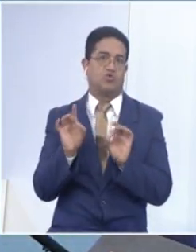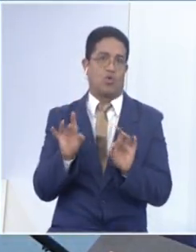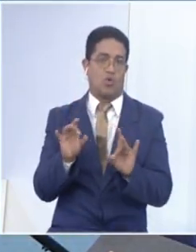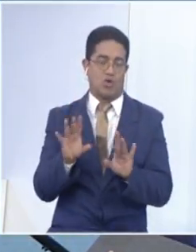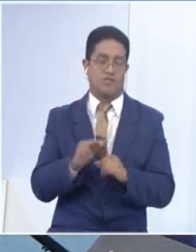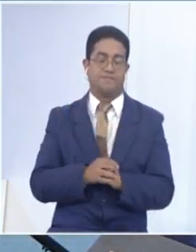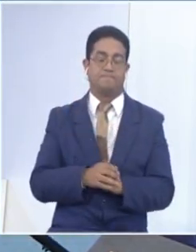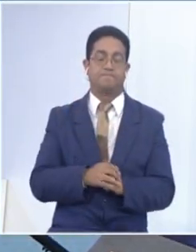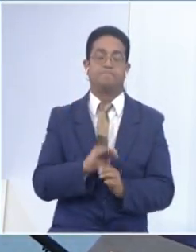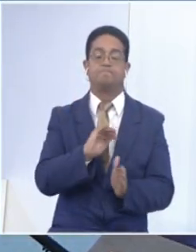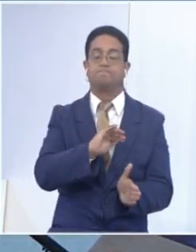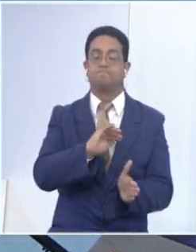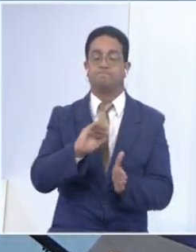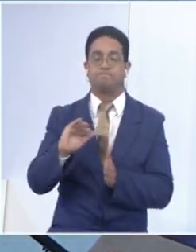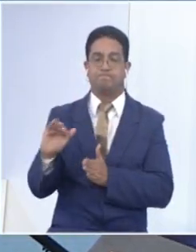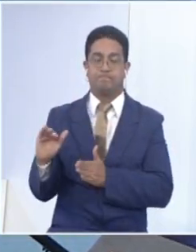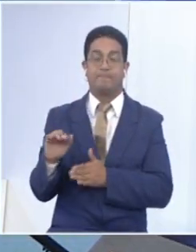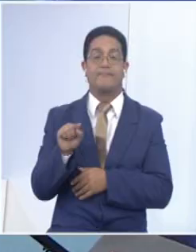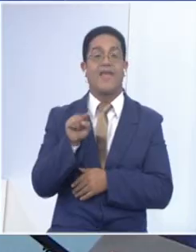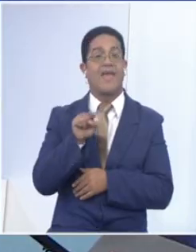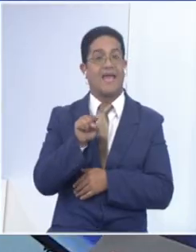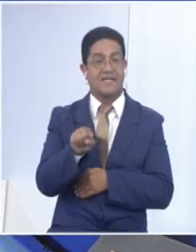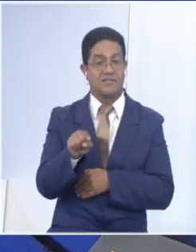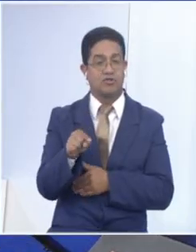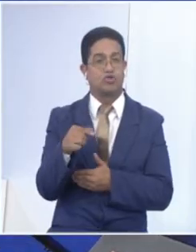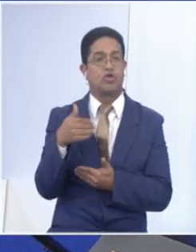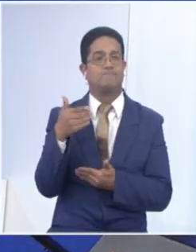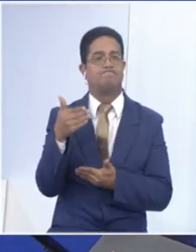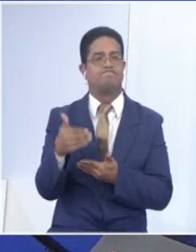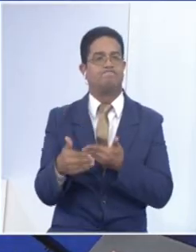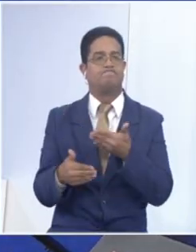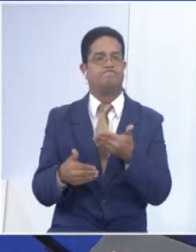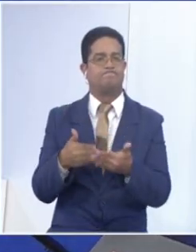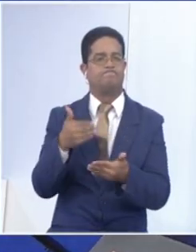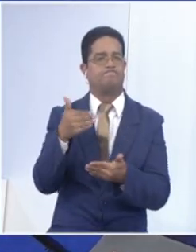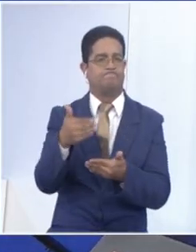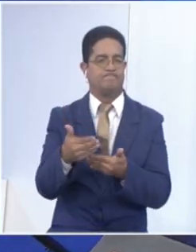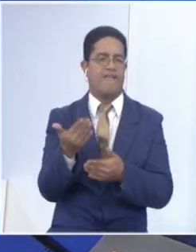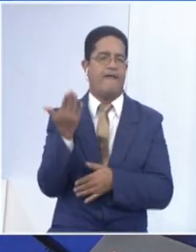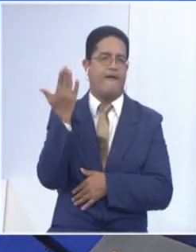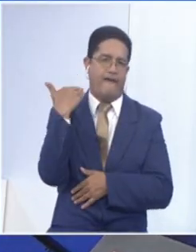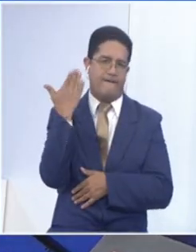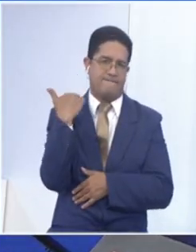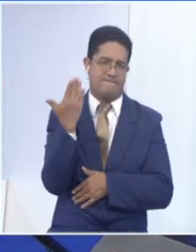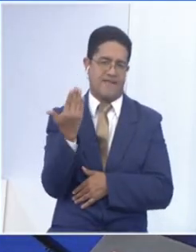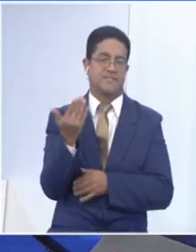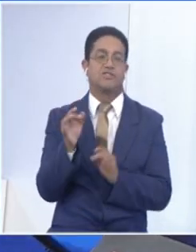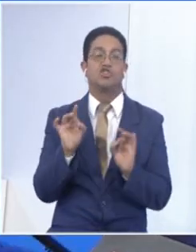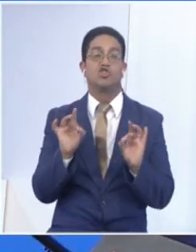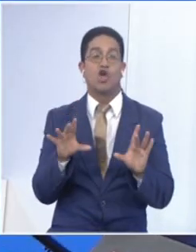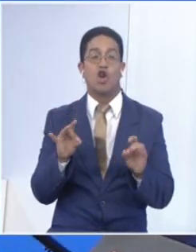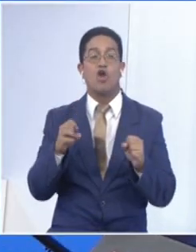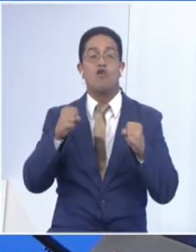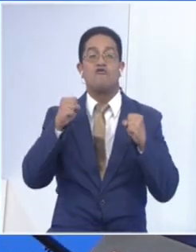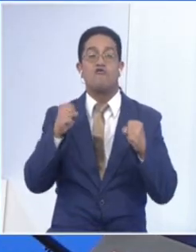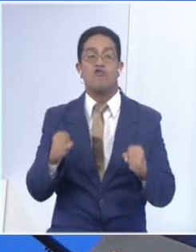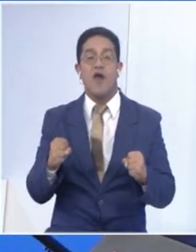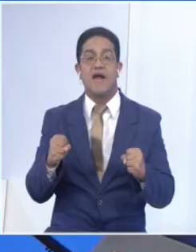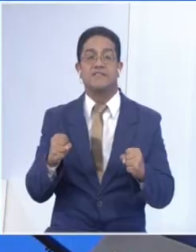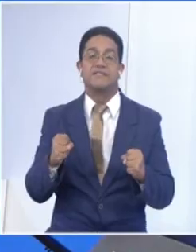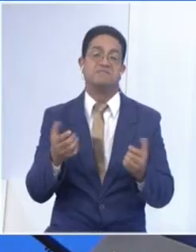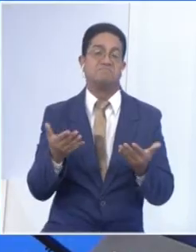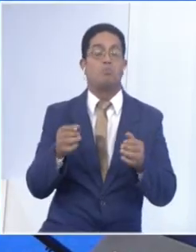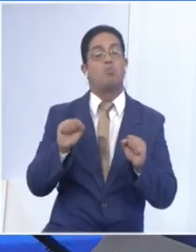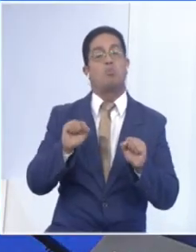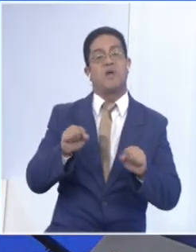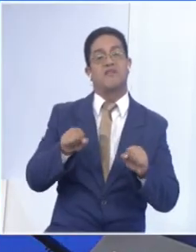Ahora, esto ha ido progresando en el tiempo. Antes se conocía que todo un dolor crónico era posiblemente un dolor